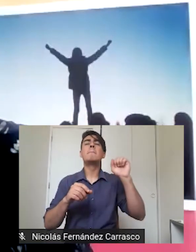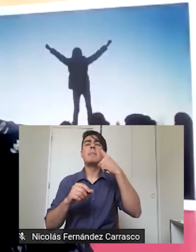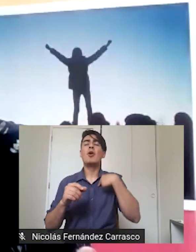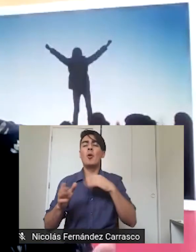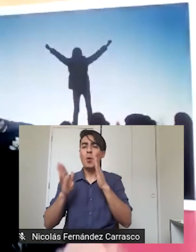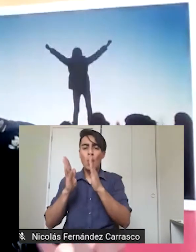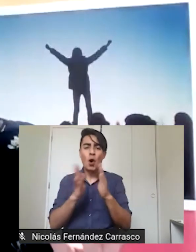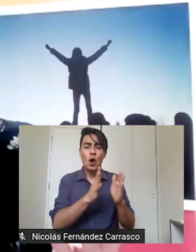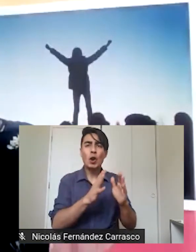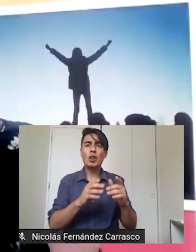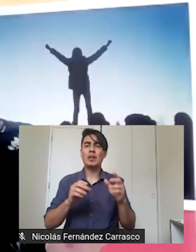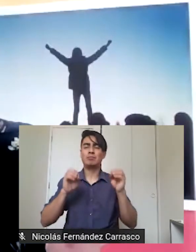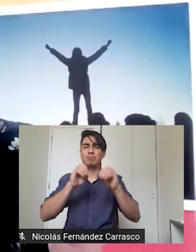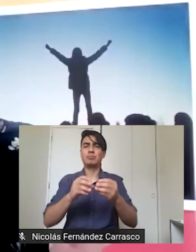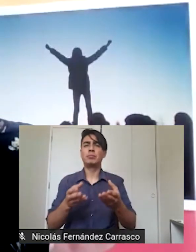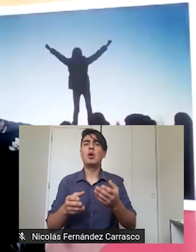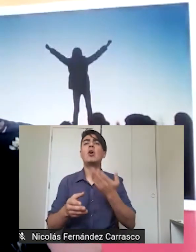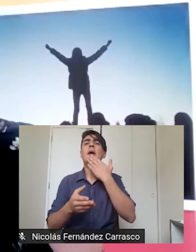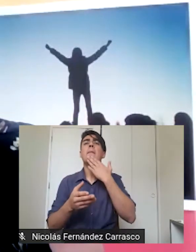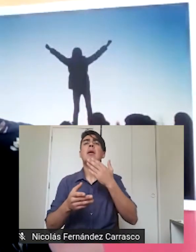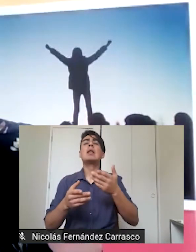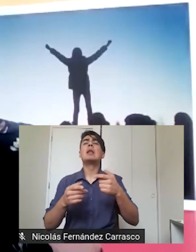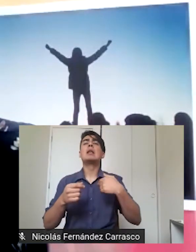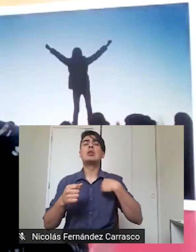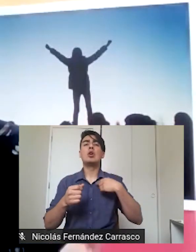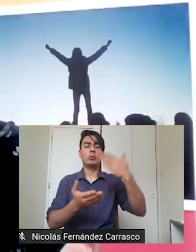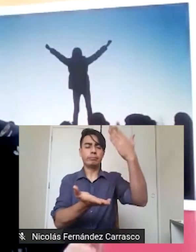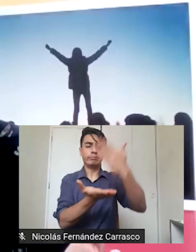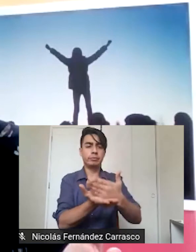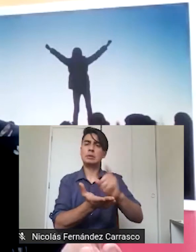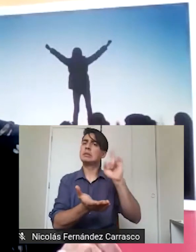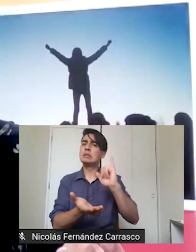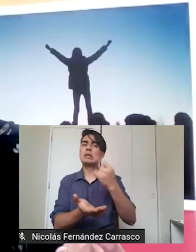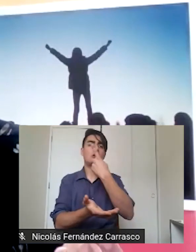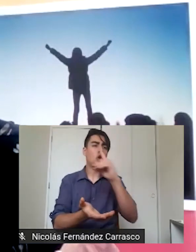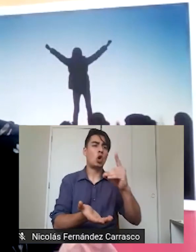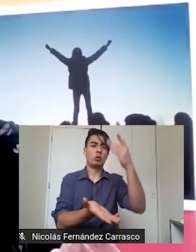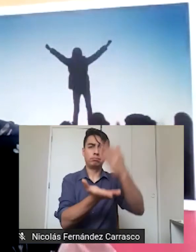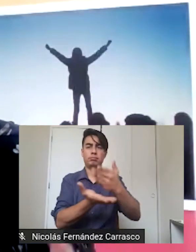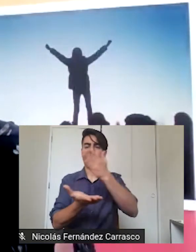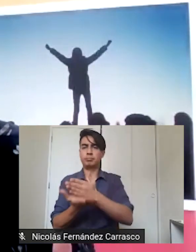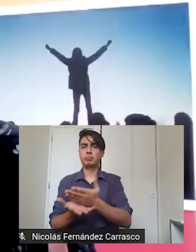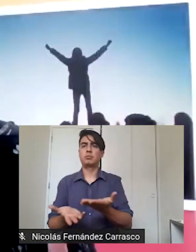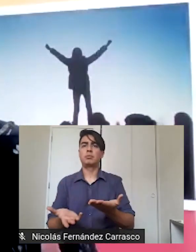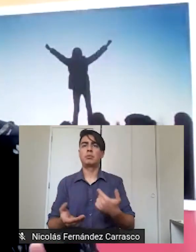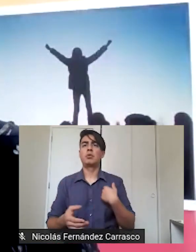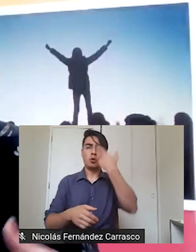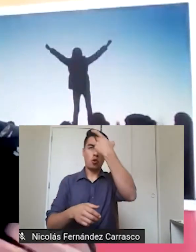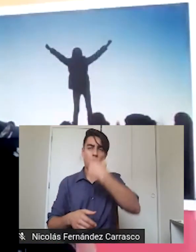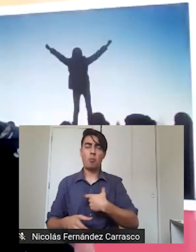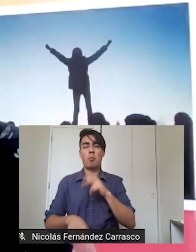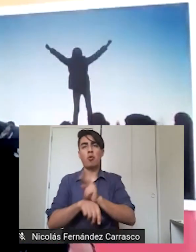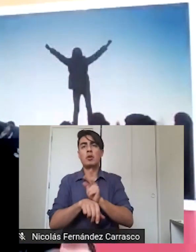orden y retarlos de alguna manera o poner límites. Y al mismo tiempo